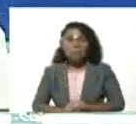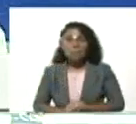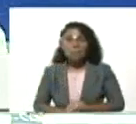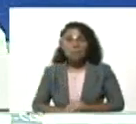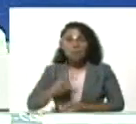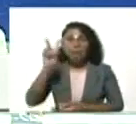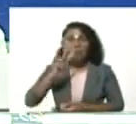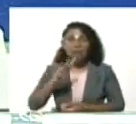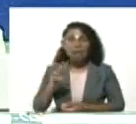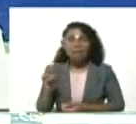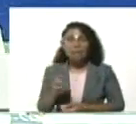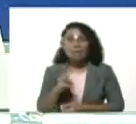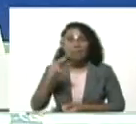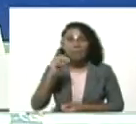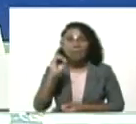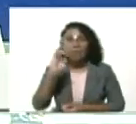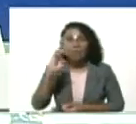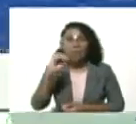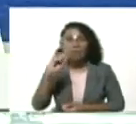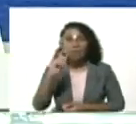Valle del Mocotíes.